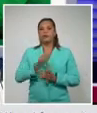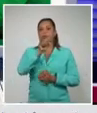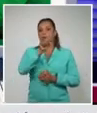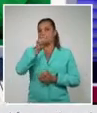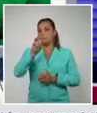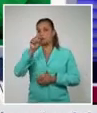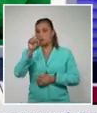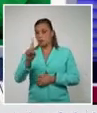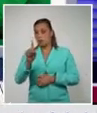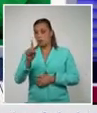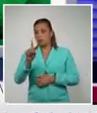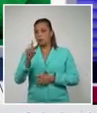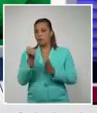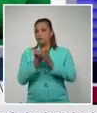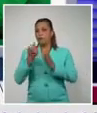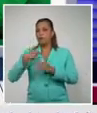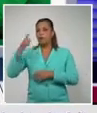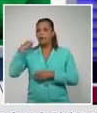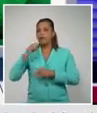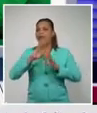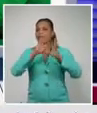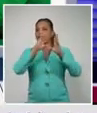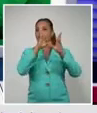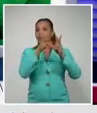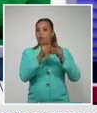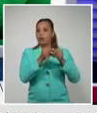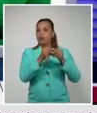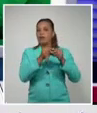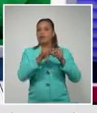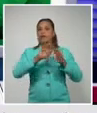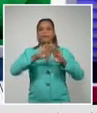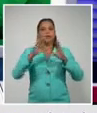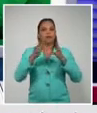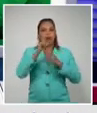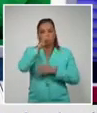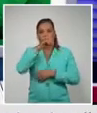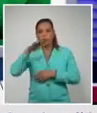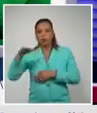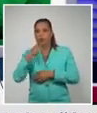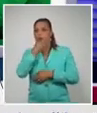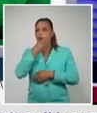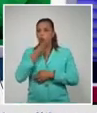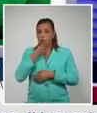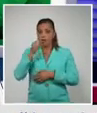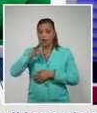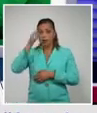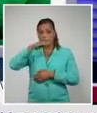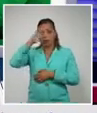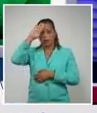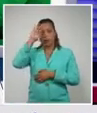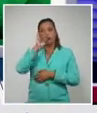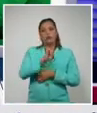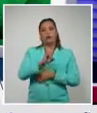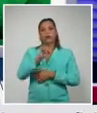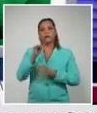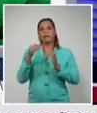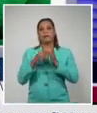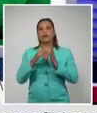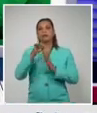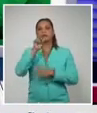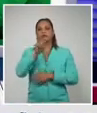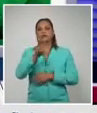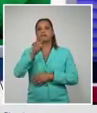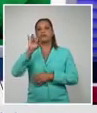ayer, el acumulado de casos pediátricos diagnosticados en Cuba es de